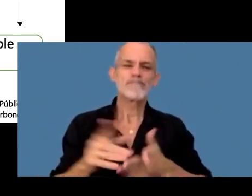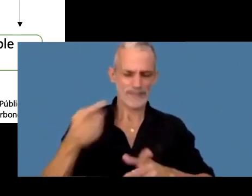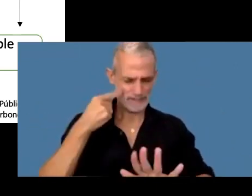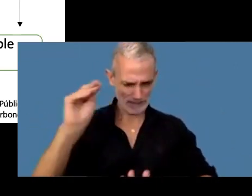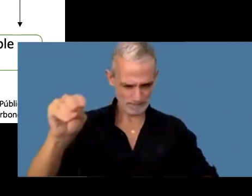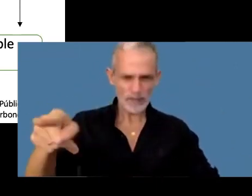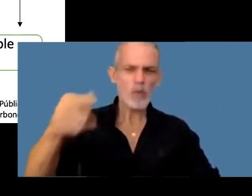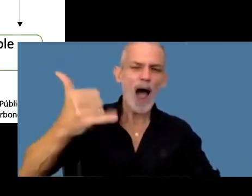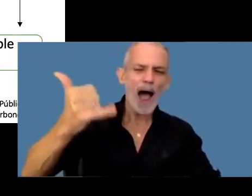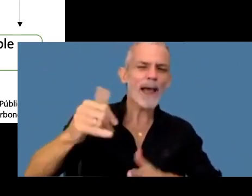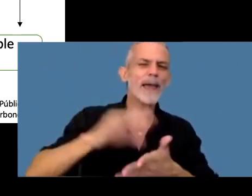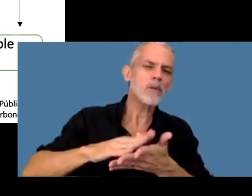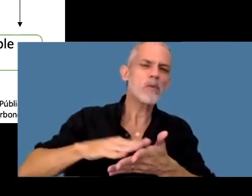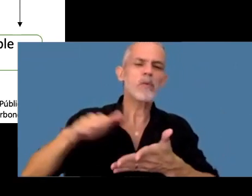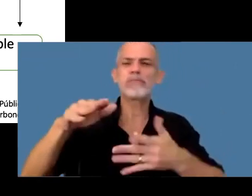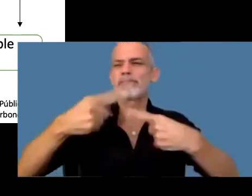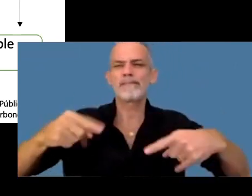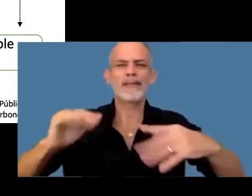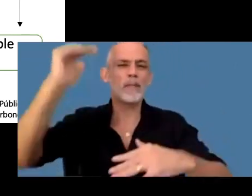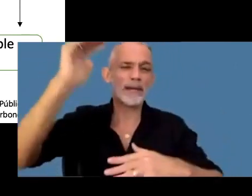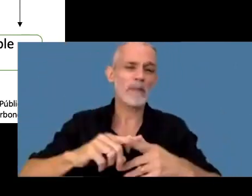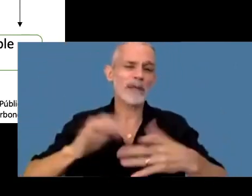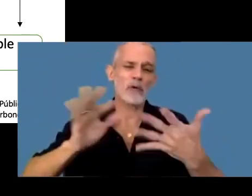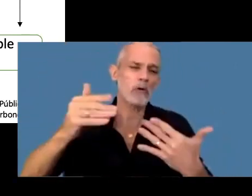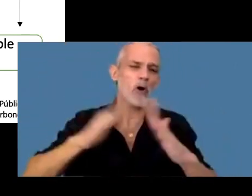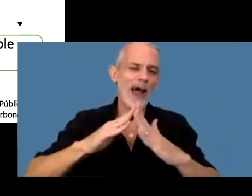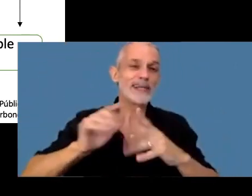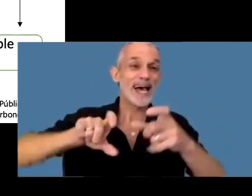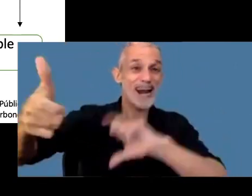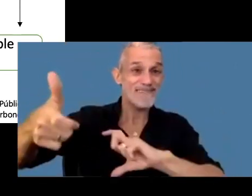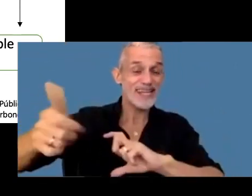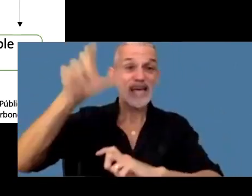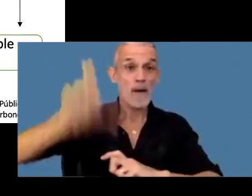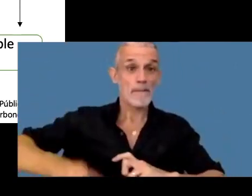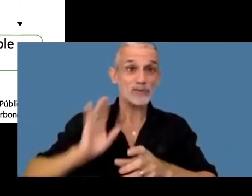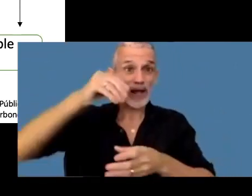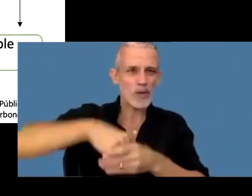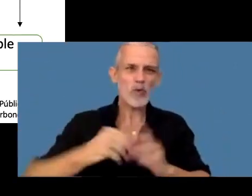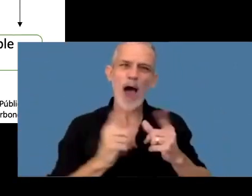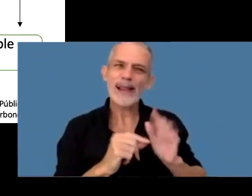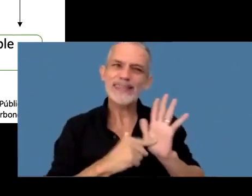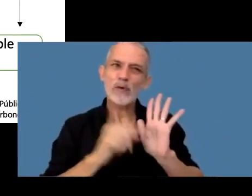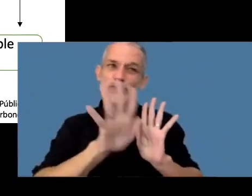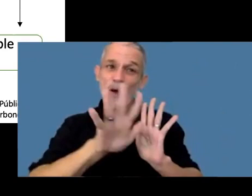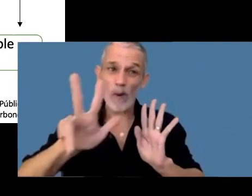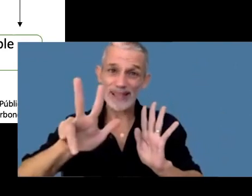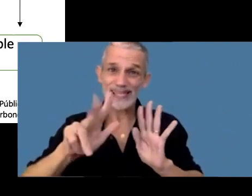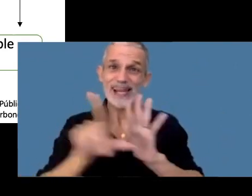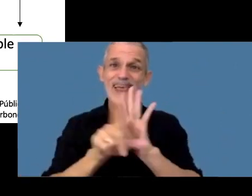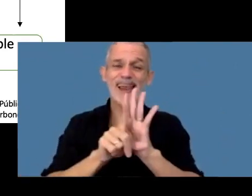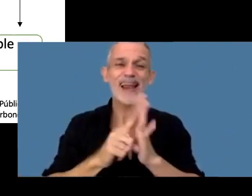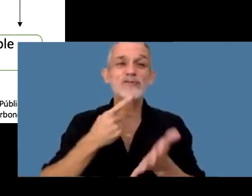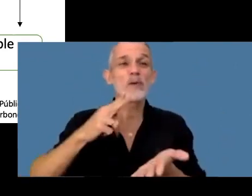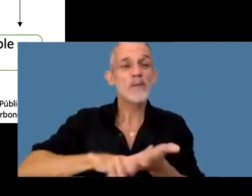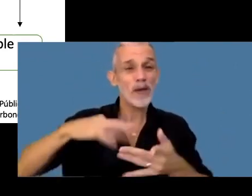inmueble y realiza la transferencia de ese inmueble a los sujetos incluidos en el artículo 53 de la Ley de Impuesto a las Ganancias.